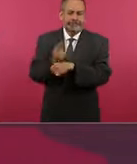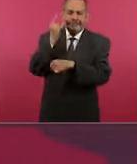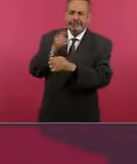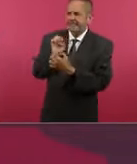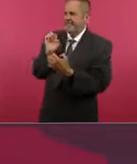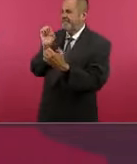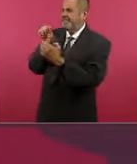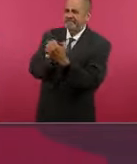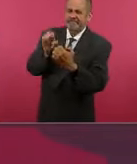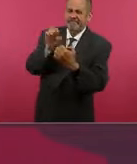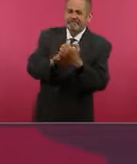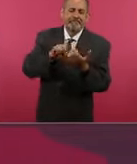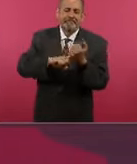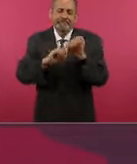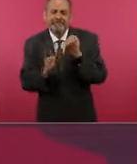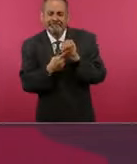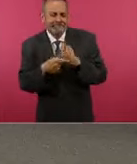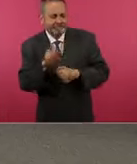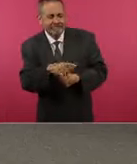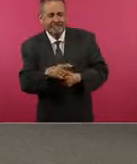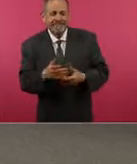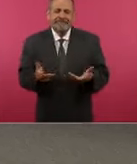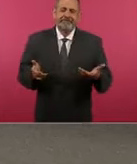Pero afortunadamente ya no.